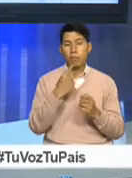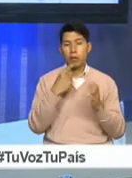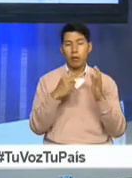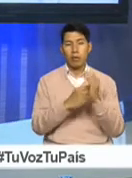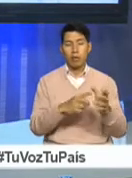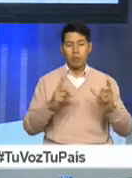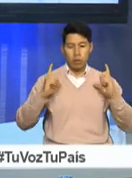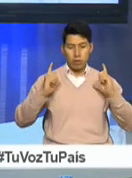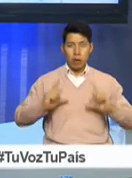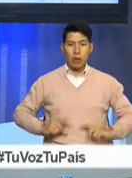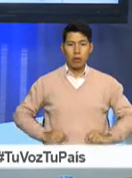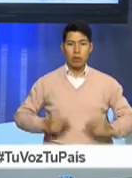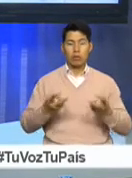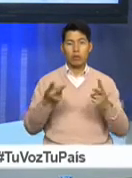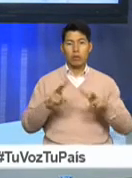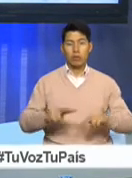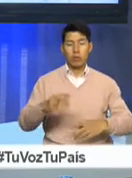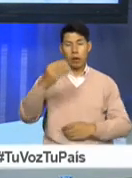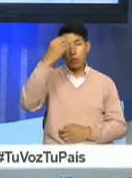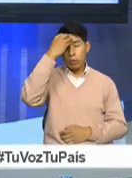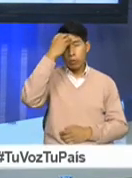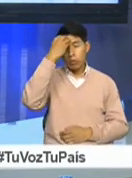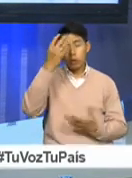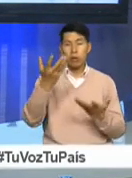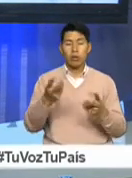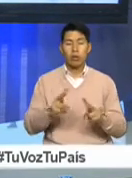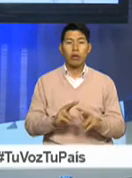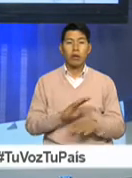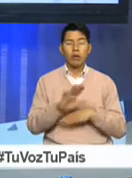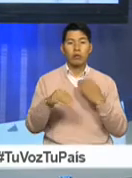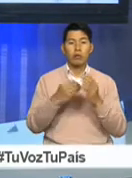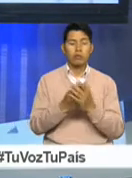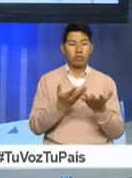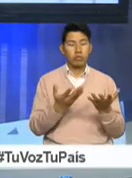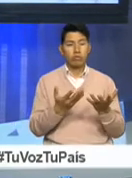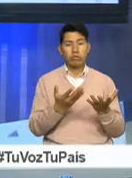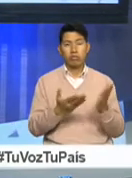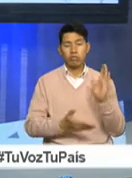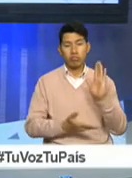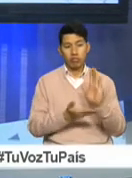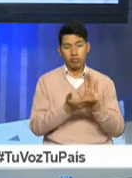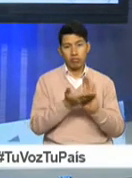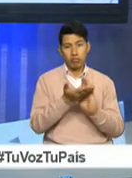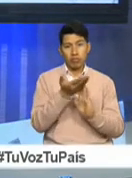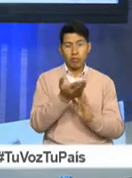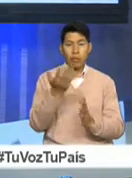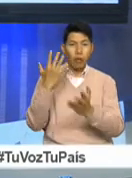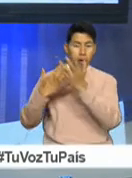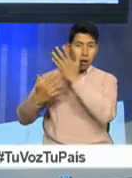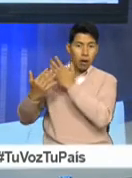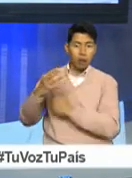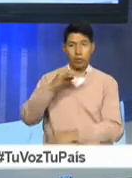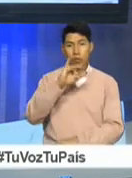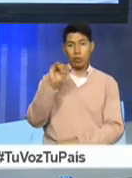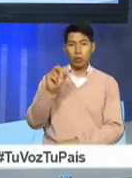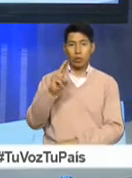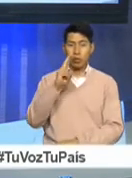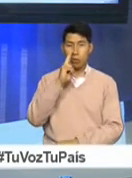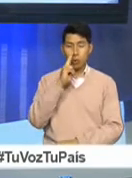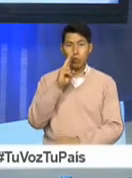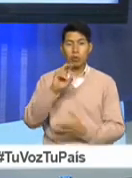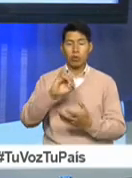y educación de acuerdo con las últimas cifras oficiales del inec en el periodo de junio de 2007 a junio de 2017